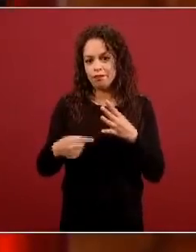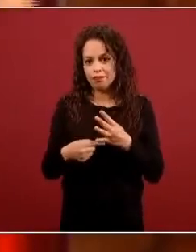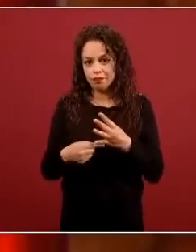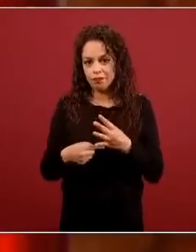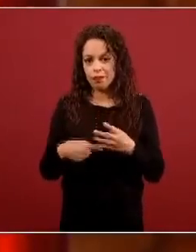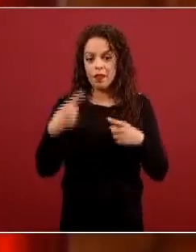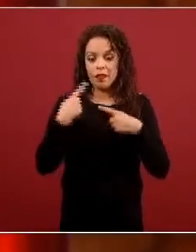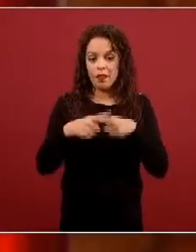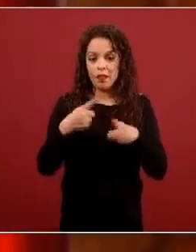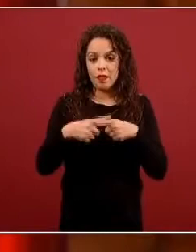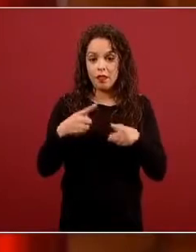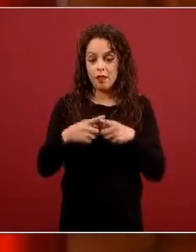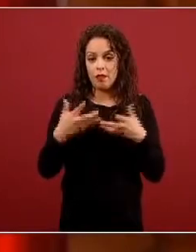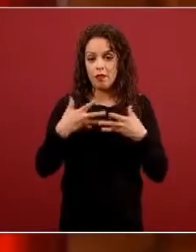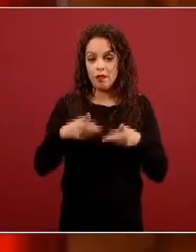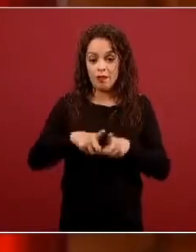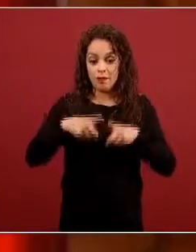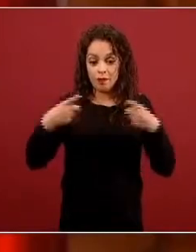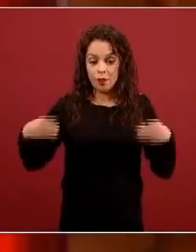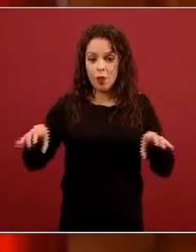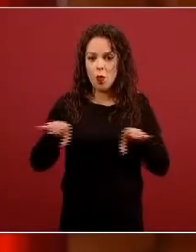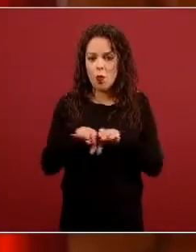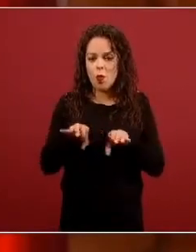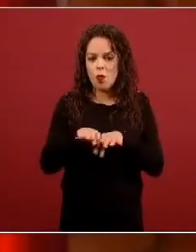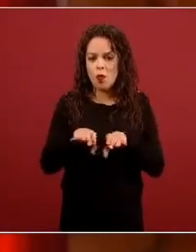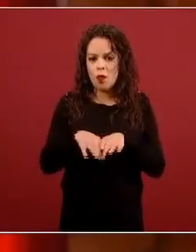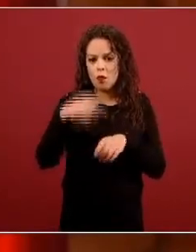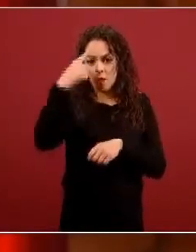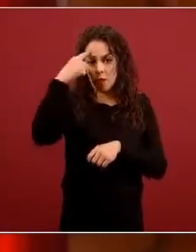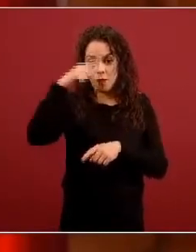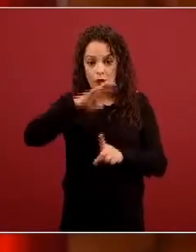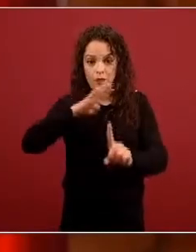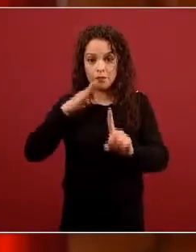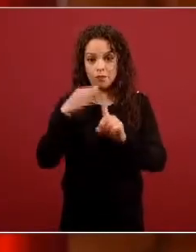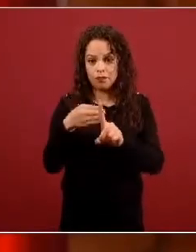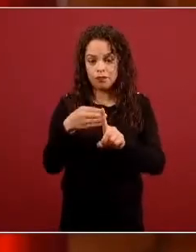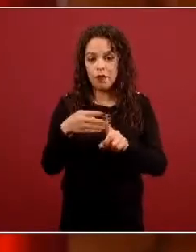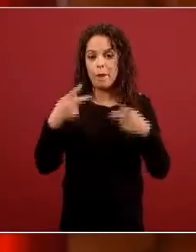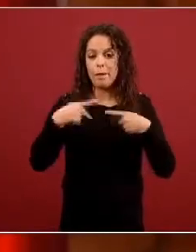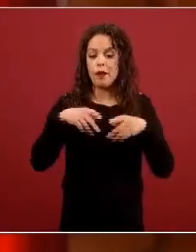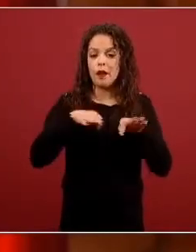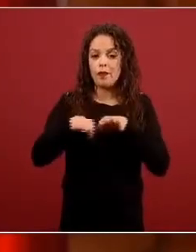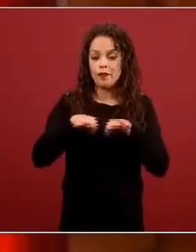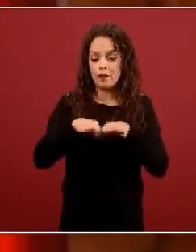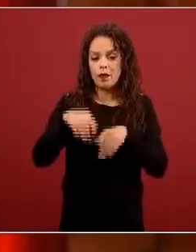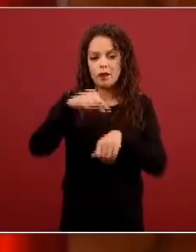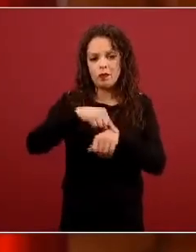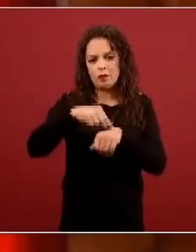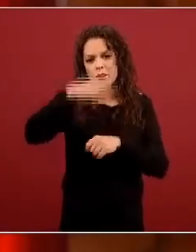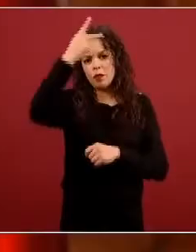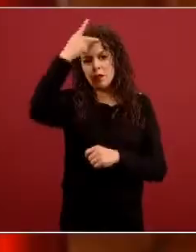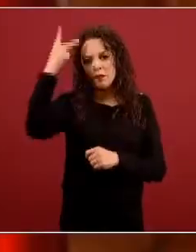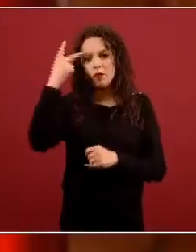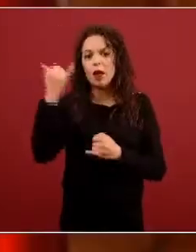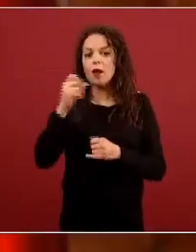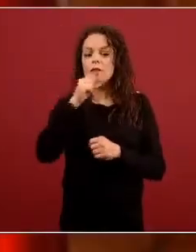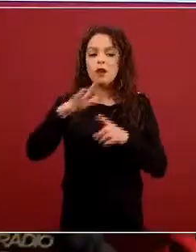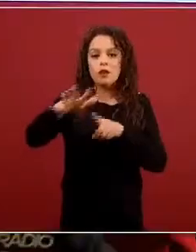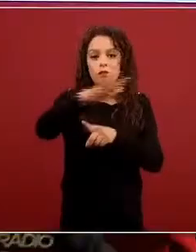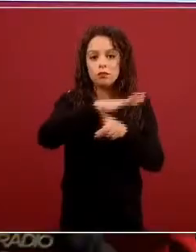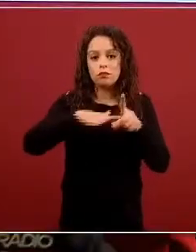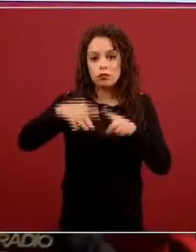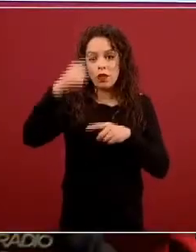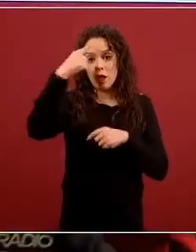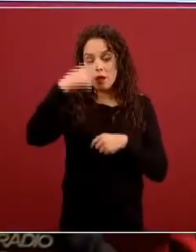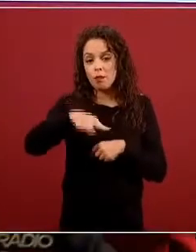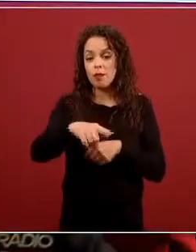desarrollado diferentes lineamientos, tanto para personal de salud como para la ciudadanía en general, de cuidados en espacios